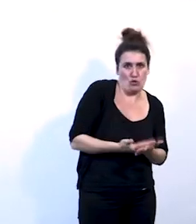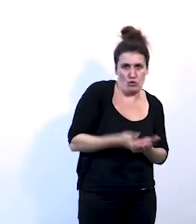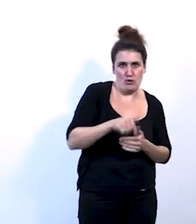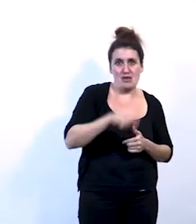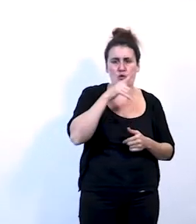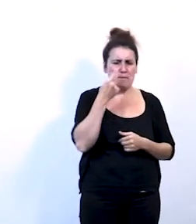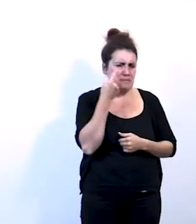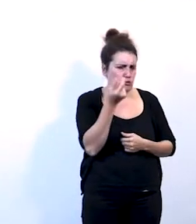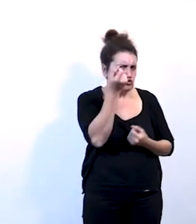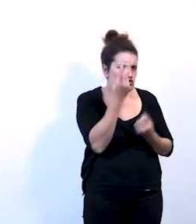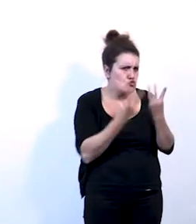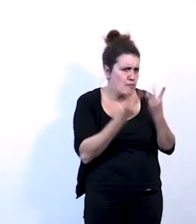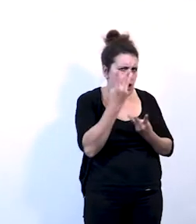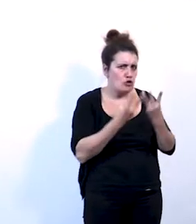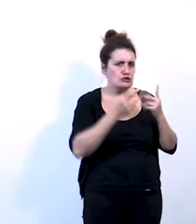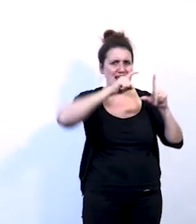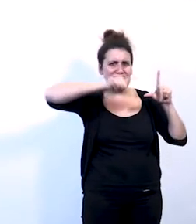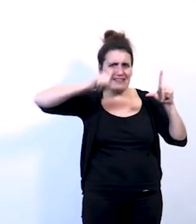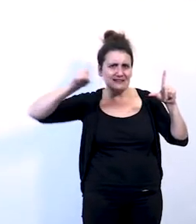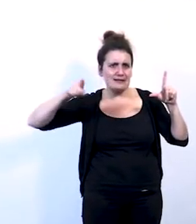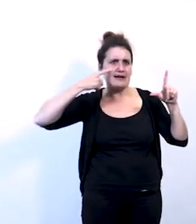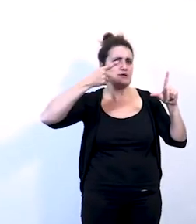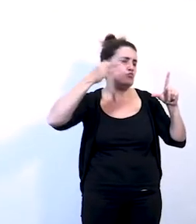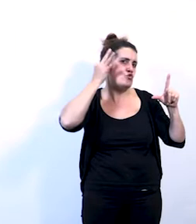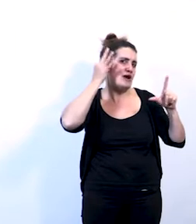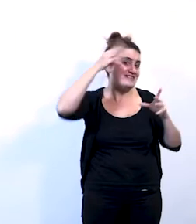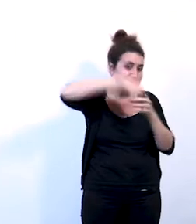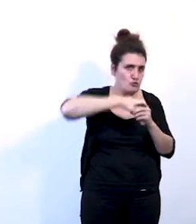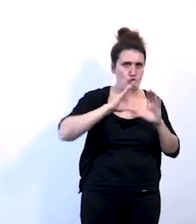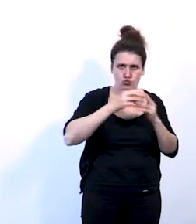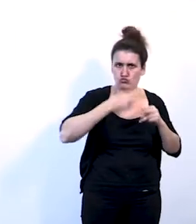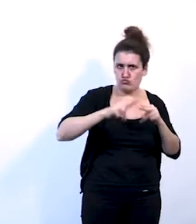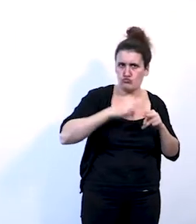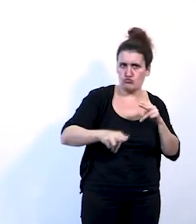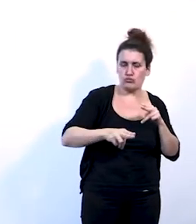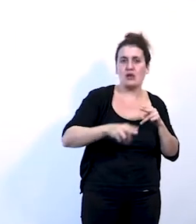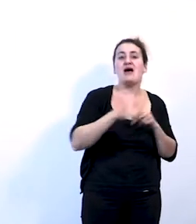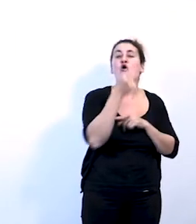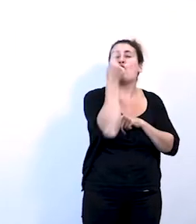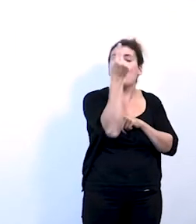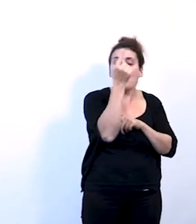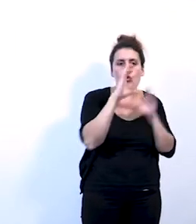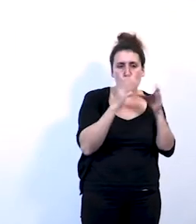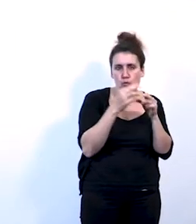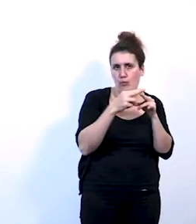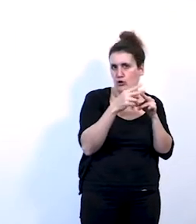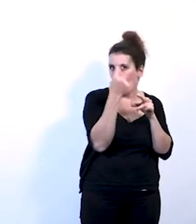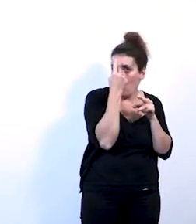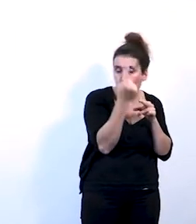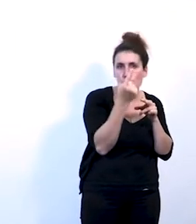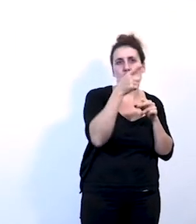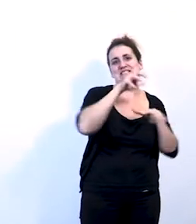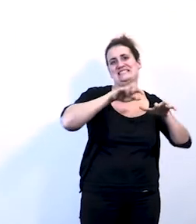los números y las estadísticas de las mujeres dentro de los partidos, hay un solo partido que tiene una